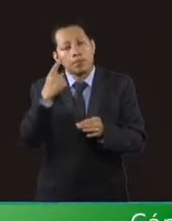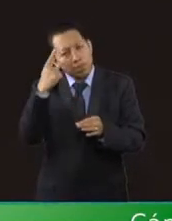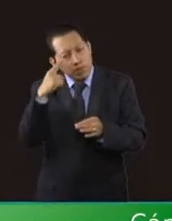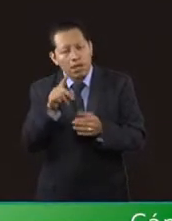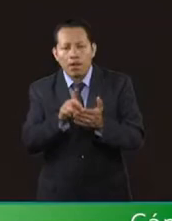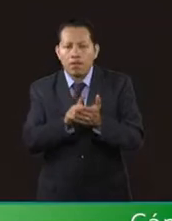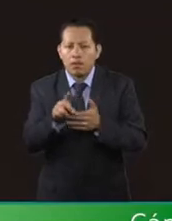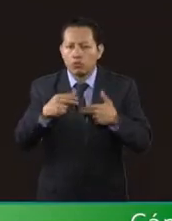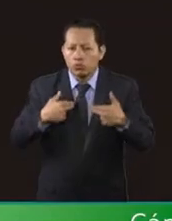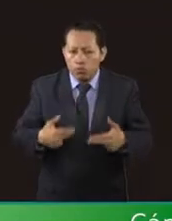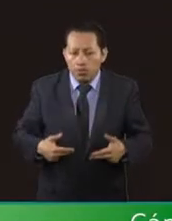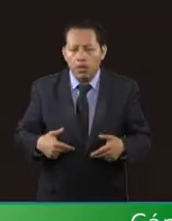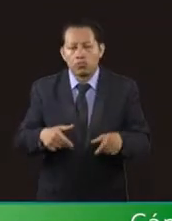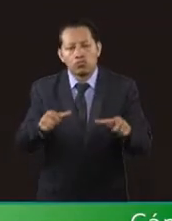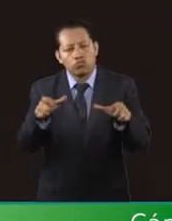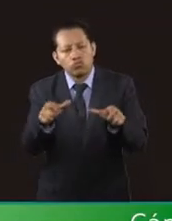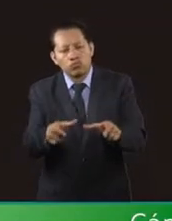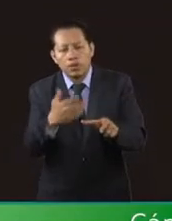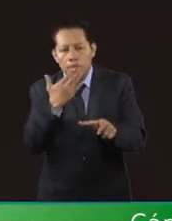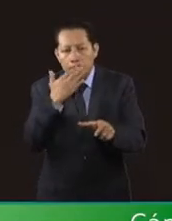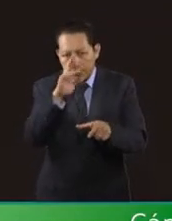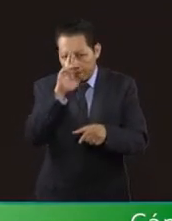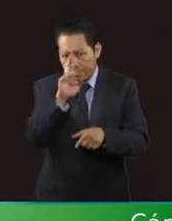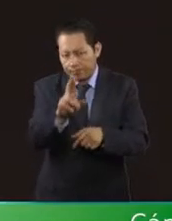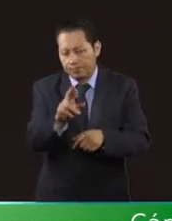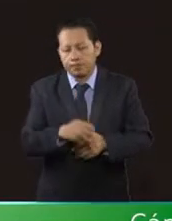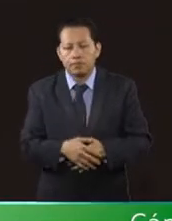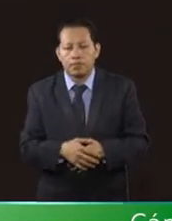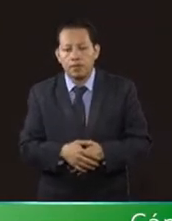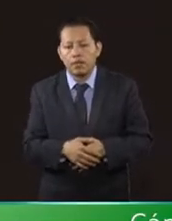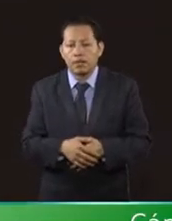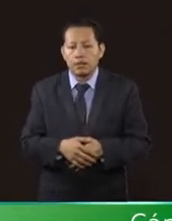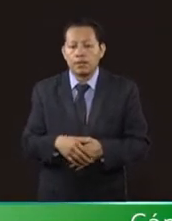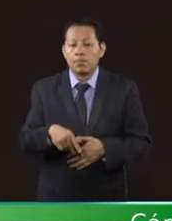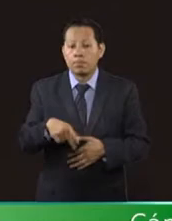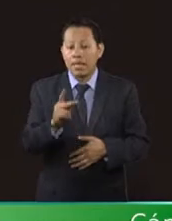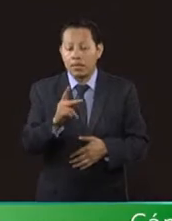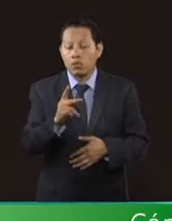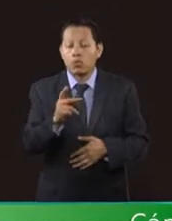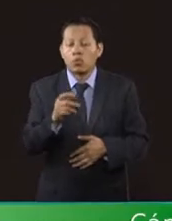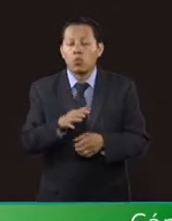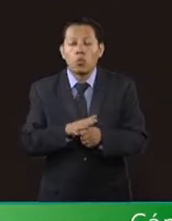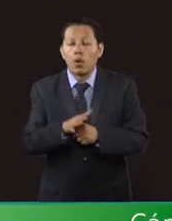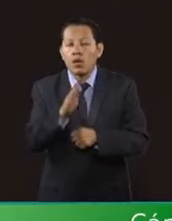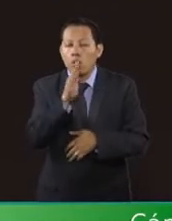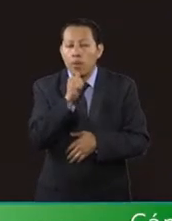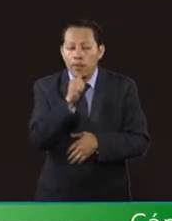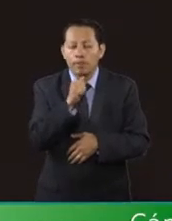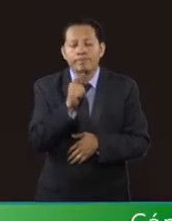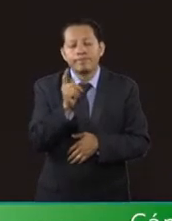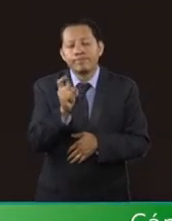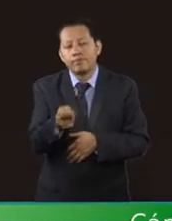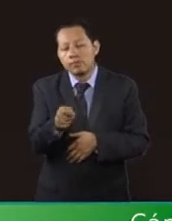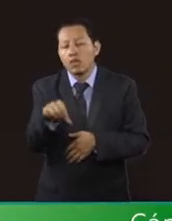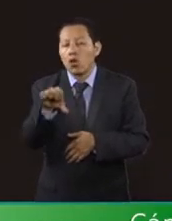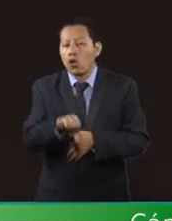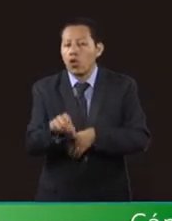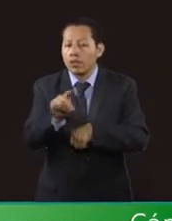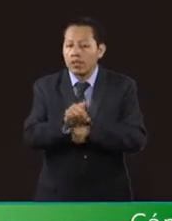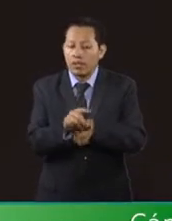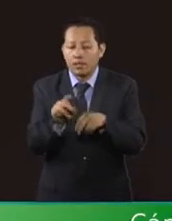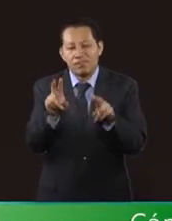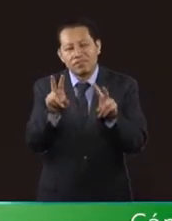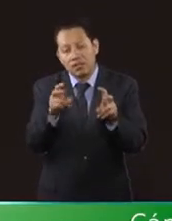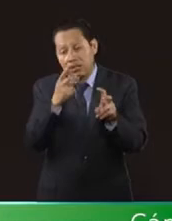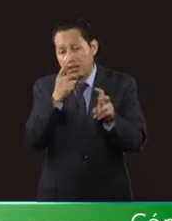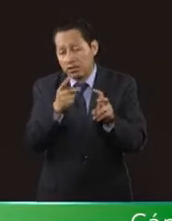y garantías del individuo lo que es inconcebible Es que el día de hoy con una supuesta autoridad